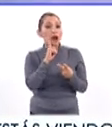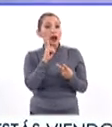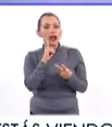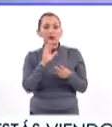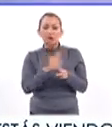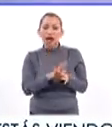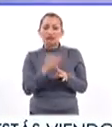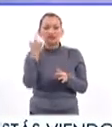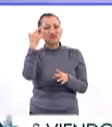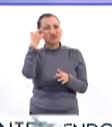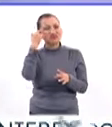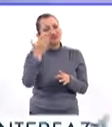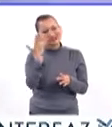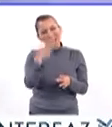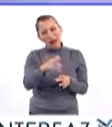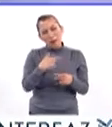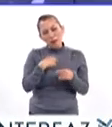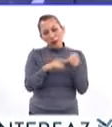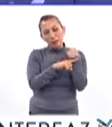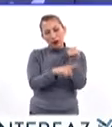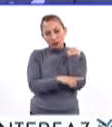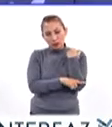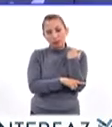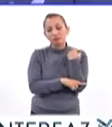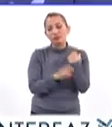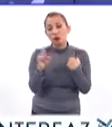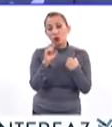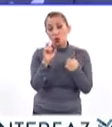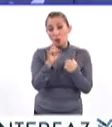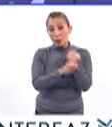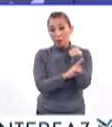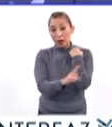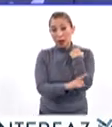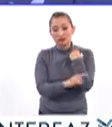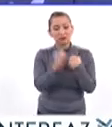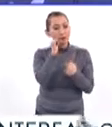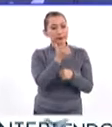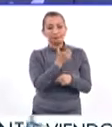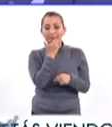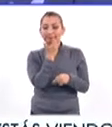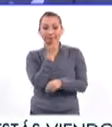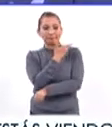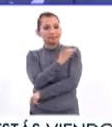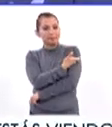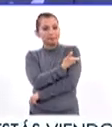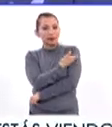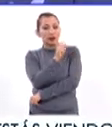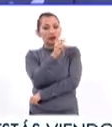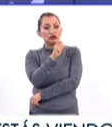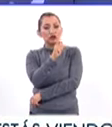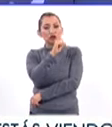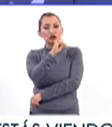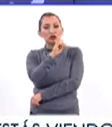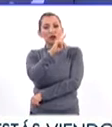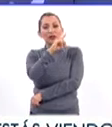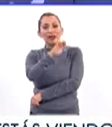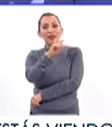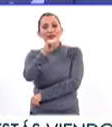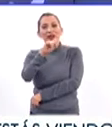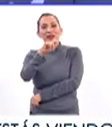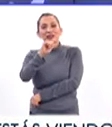más sensibilizadas por el embarazo. En el embarazo es habitual que se aplique el toxoide